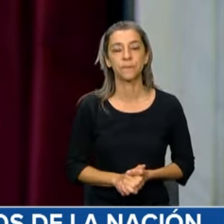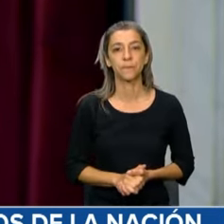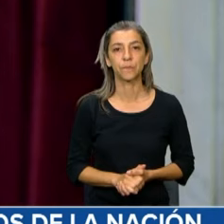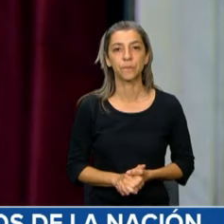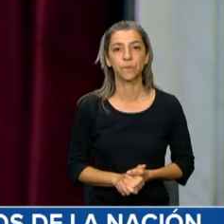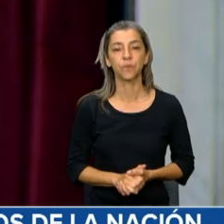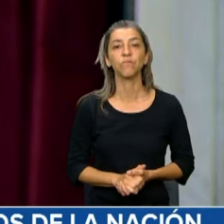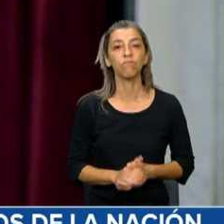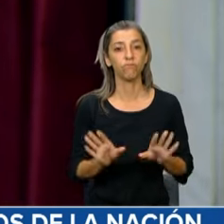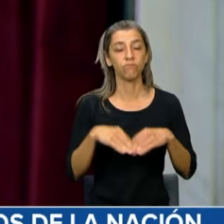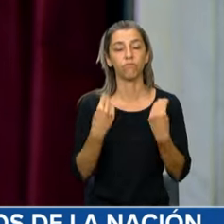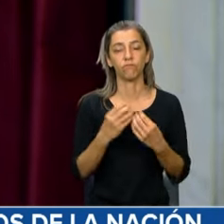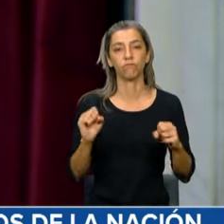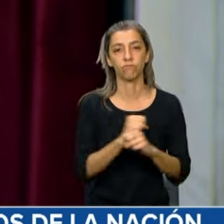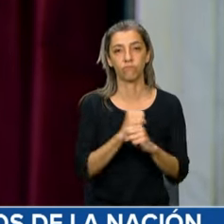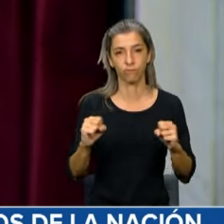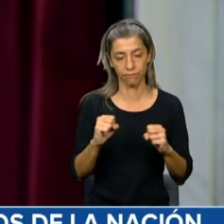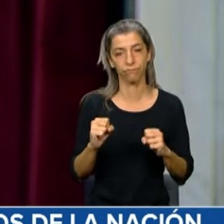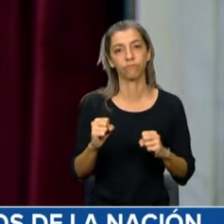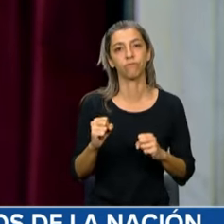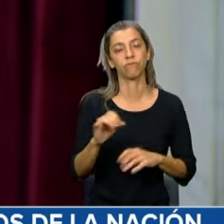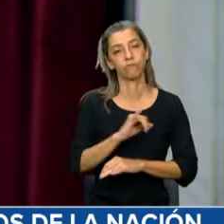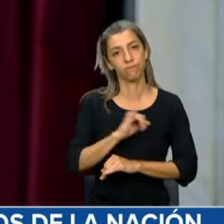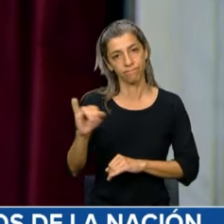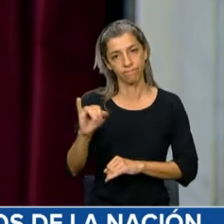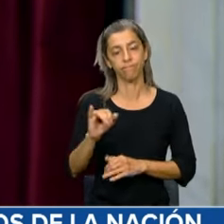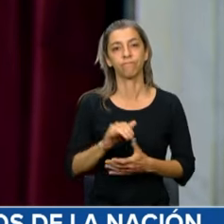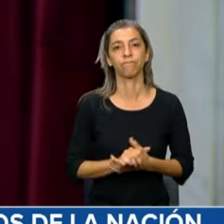diputado resulta afirmativa seán las comunicaciones